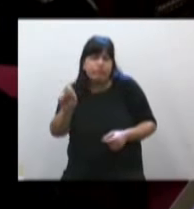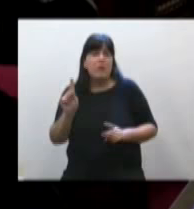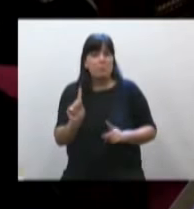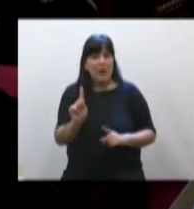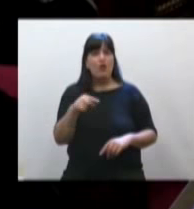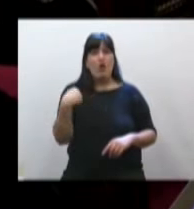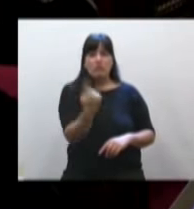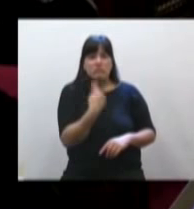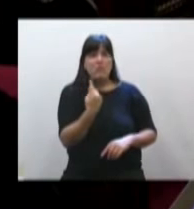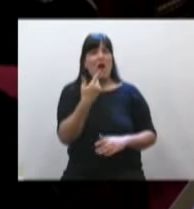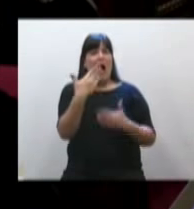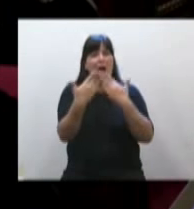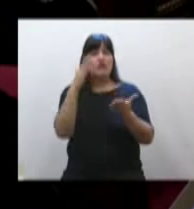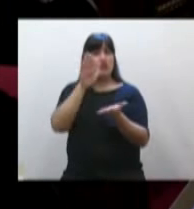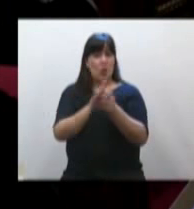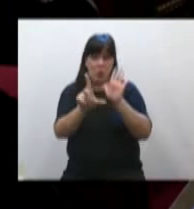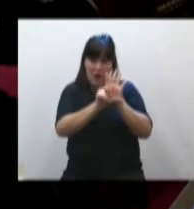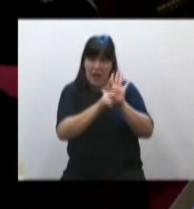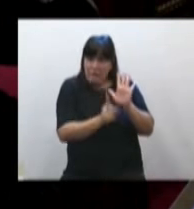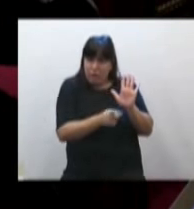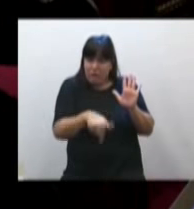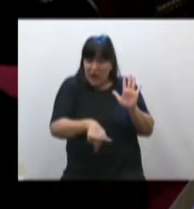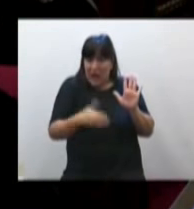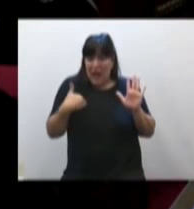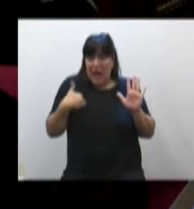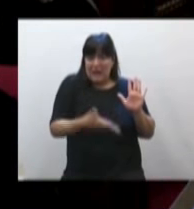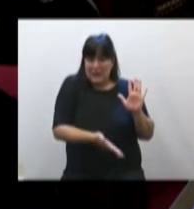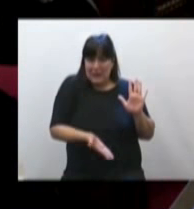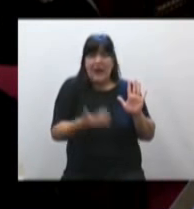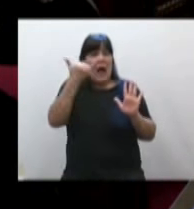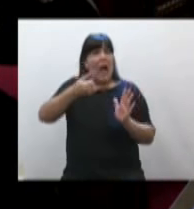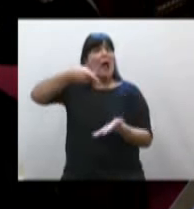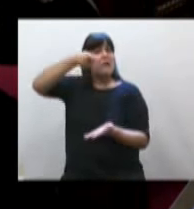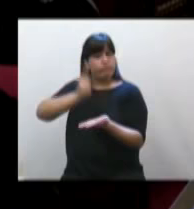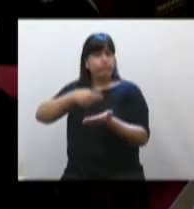con ustedes. Sabemos que la senadora se manifestó a favor de este